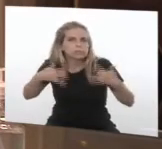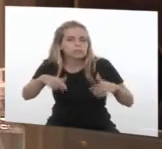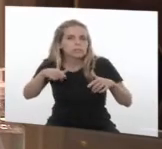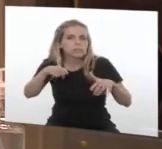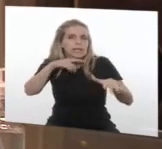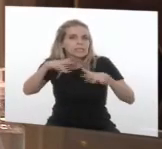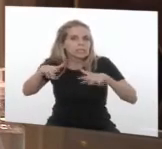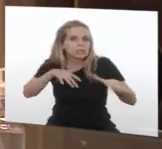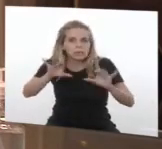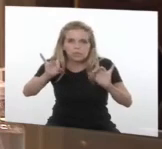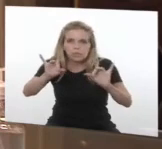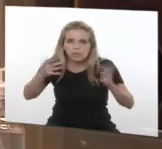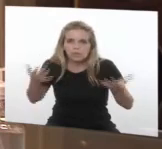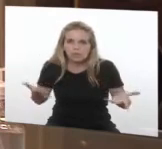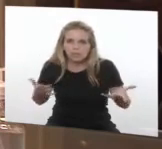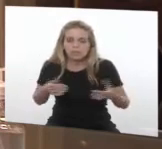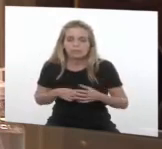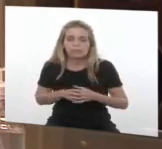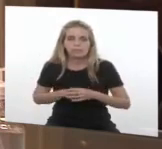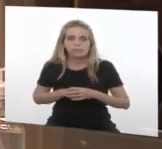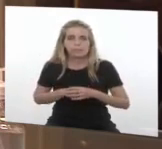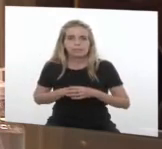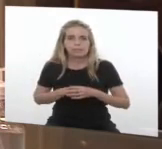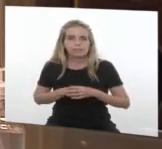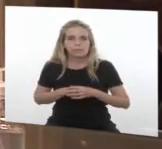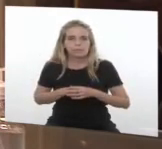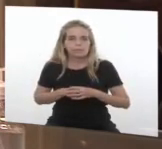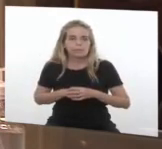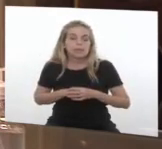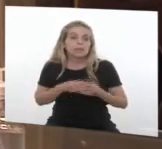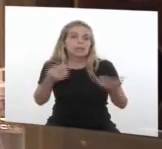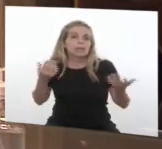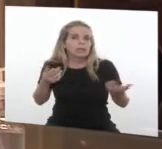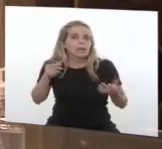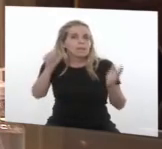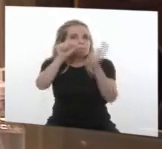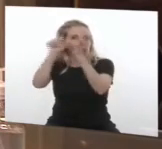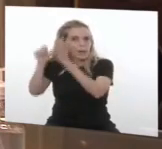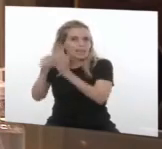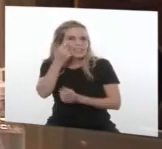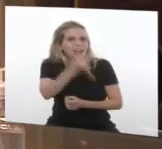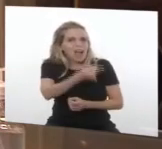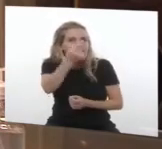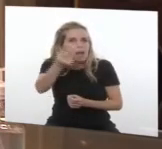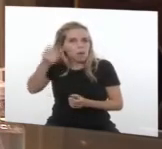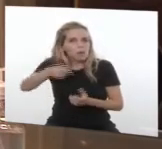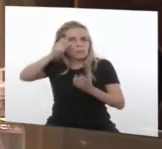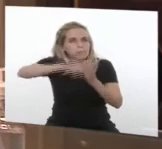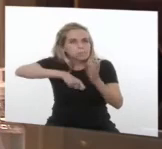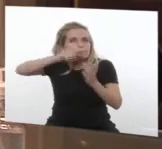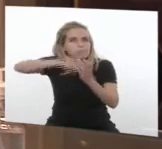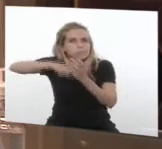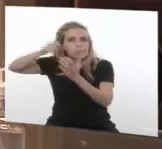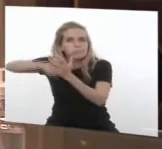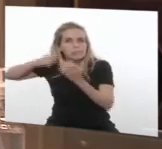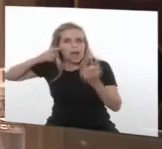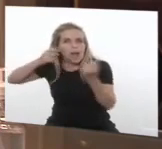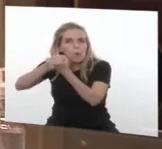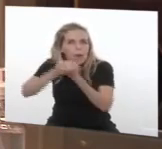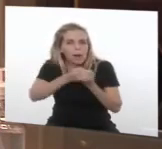a defender la salud de todos los argentinos y argentinas. Es decir, que se va a volver para atrás. La decisión